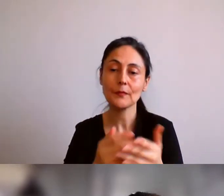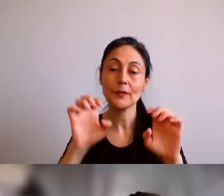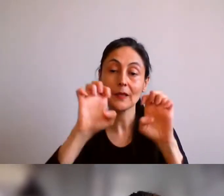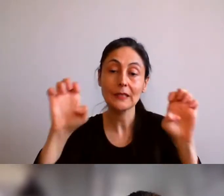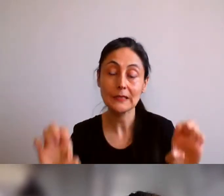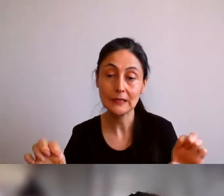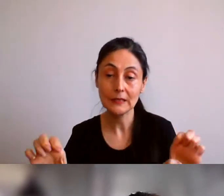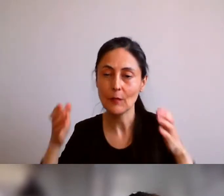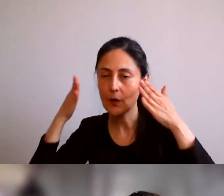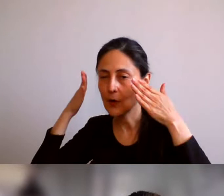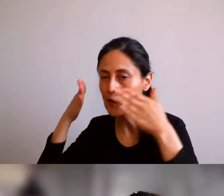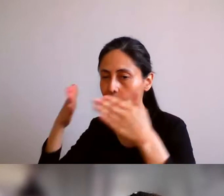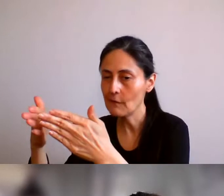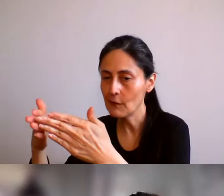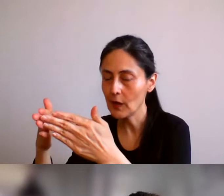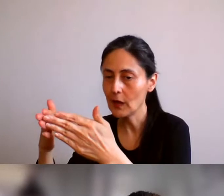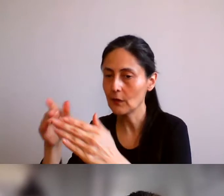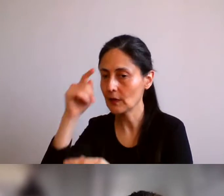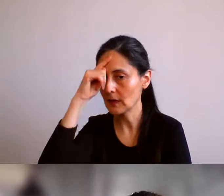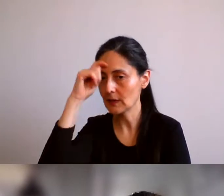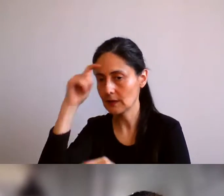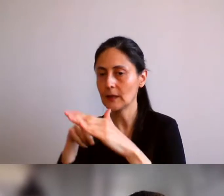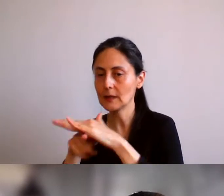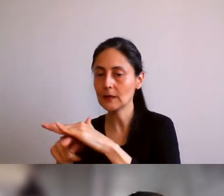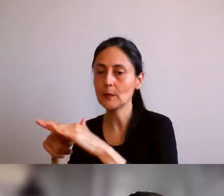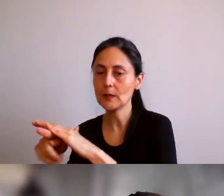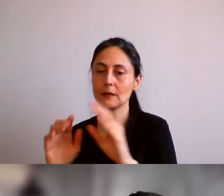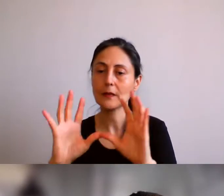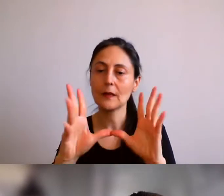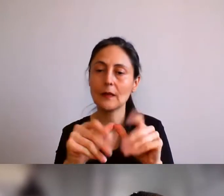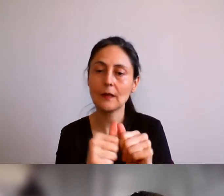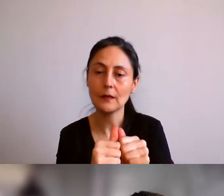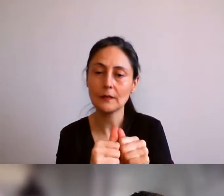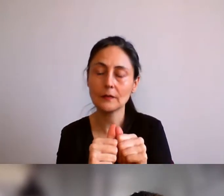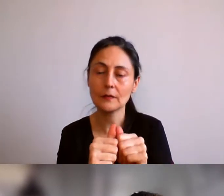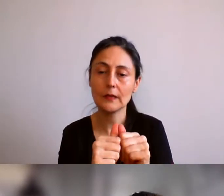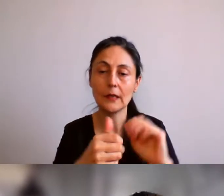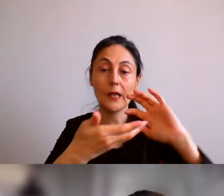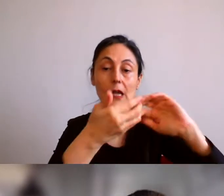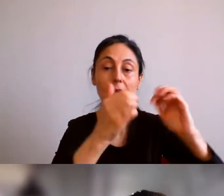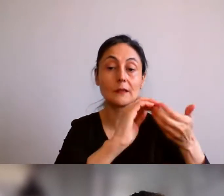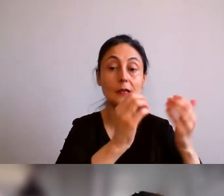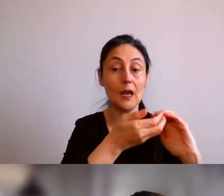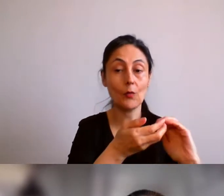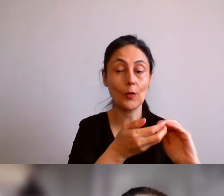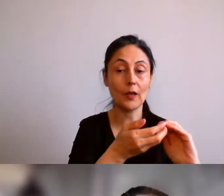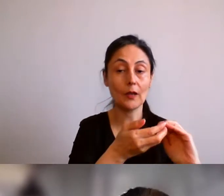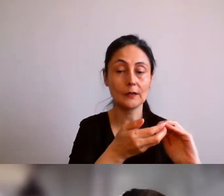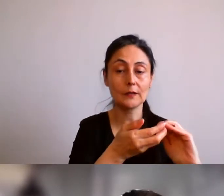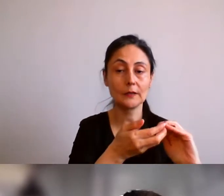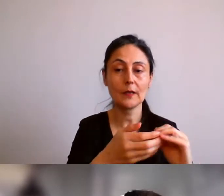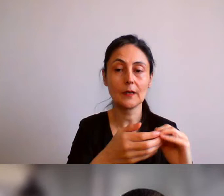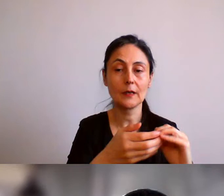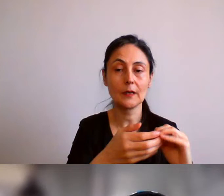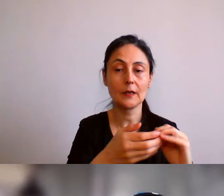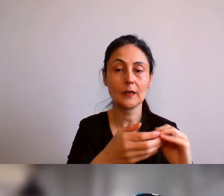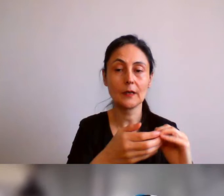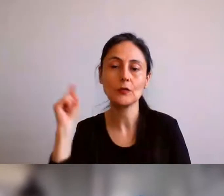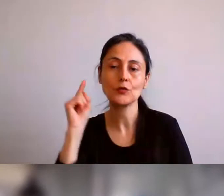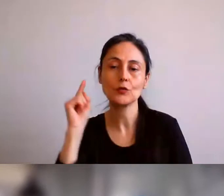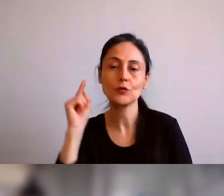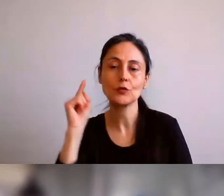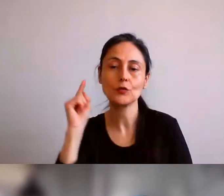hacia el paciente, hacia la familia, hacia la comunidad, más que solamente hacia la profesión, porque yo creo que nosotros somos como un medio para, en el fondo, mejorar la